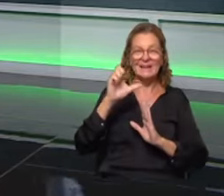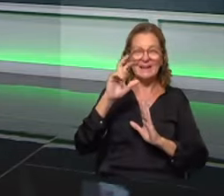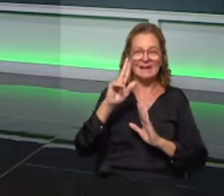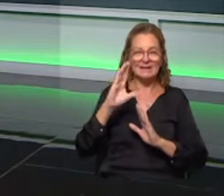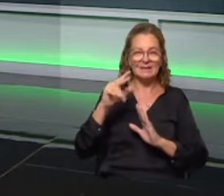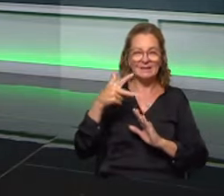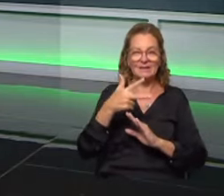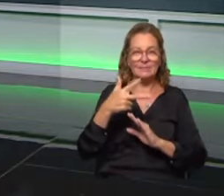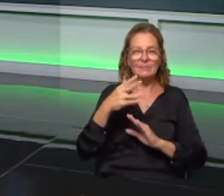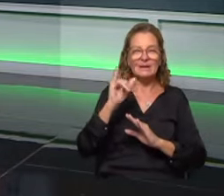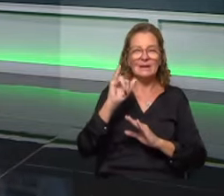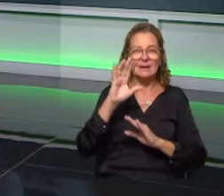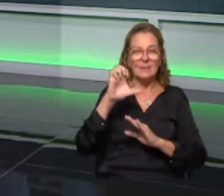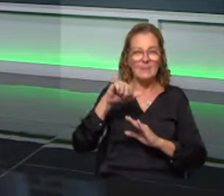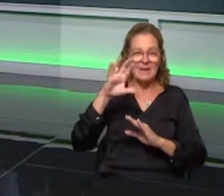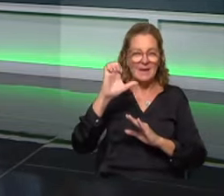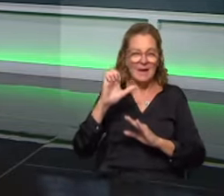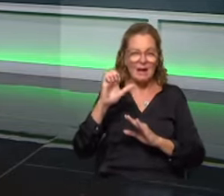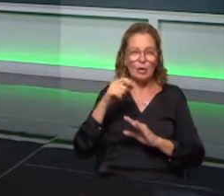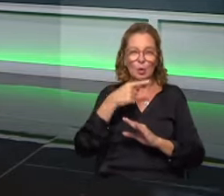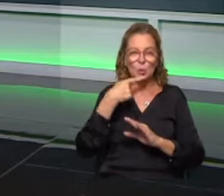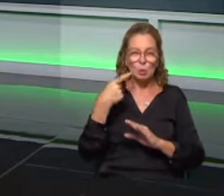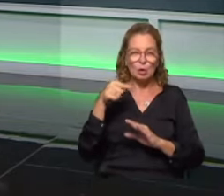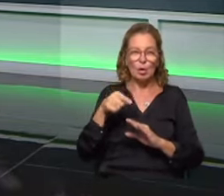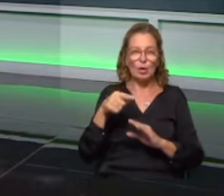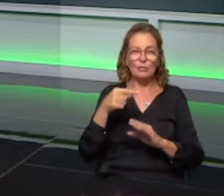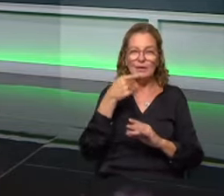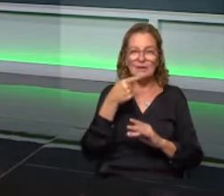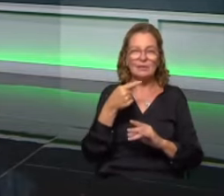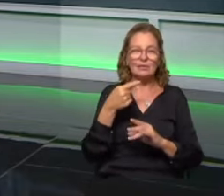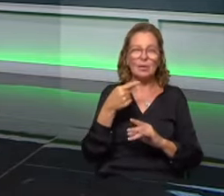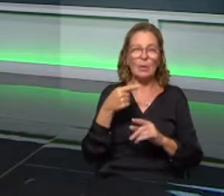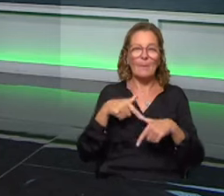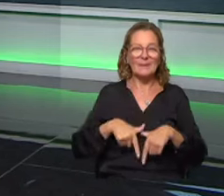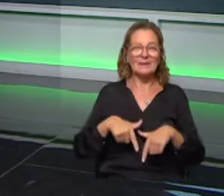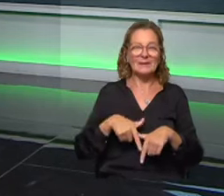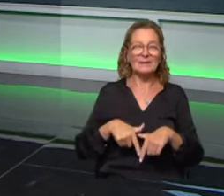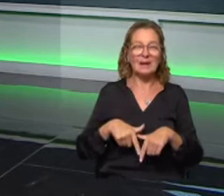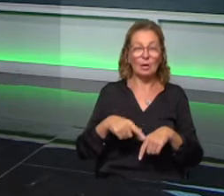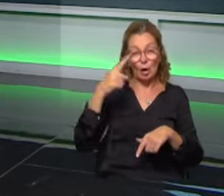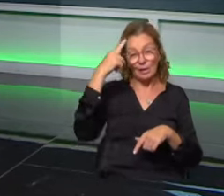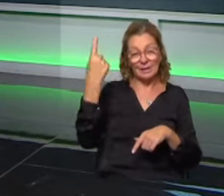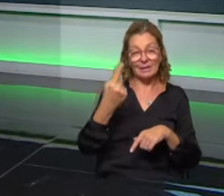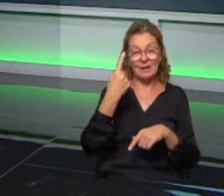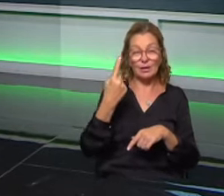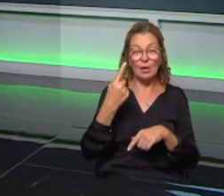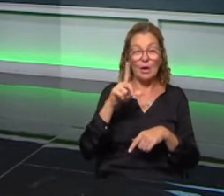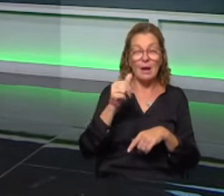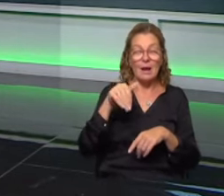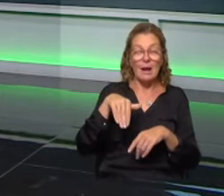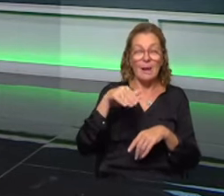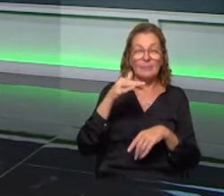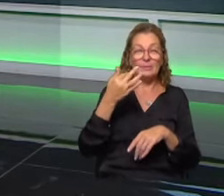une Crimea con el territorio ruso. Hoy fue llamado por parte del Ministerio de Exteriores de Rusia Alexander Lambsdorff,